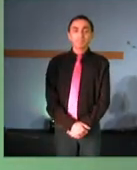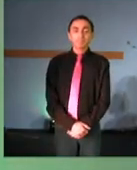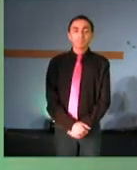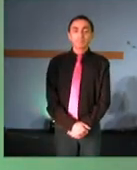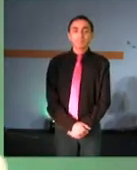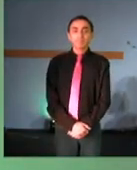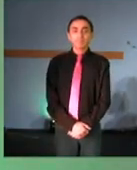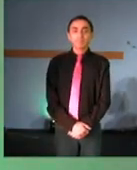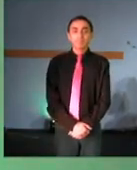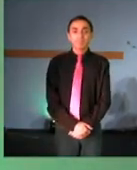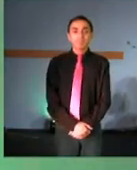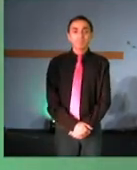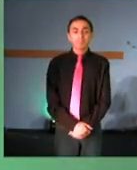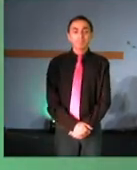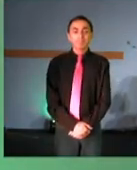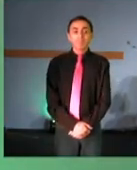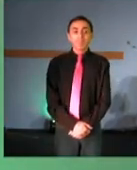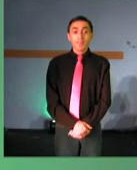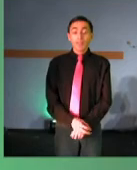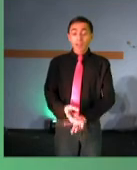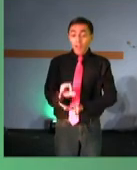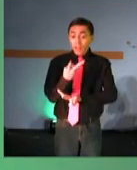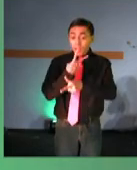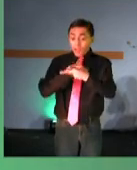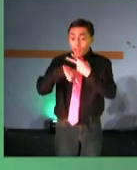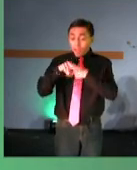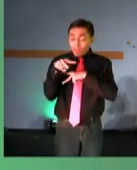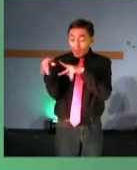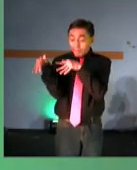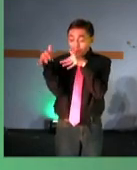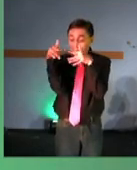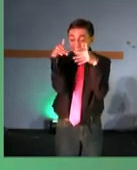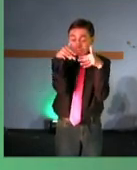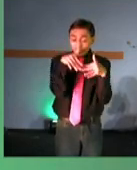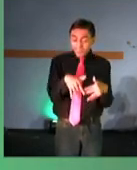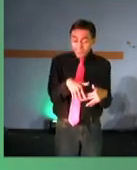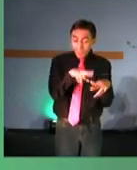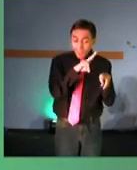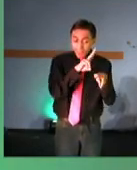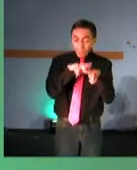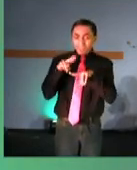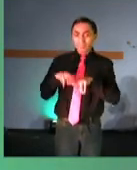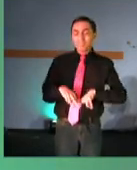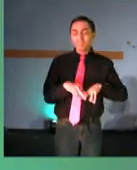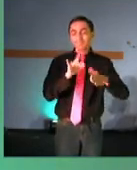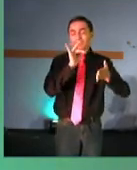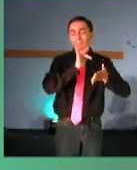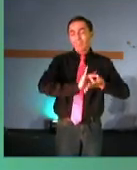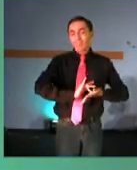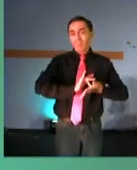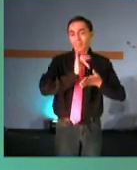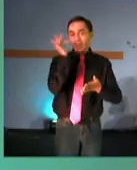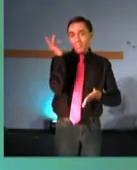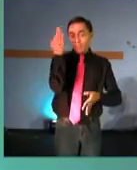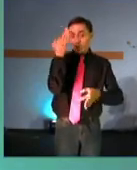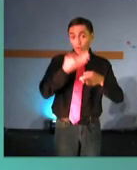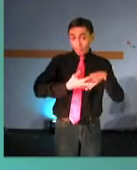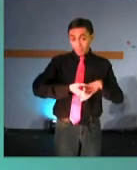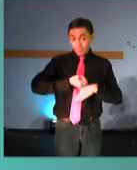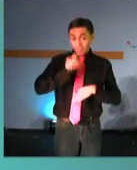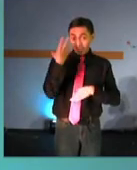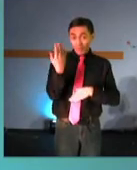Agradezco su presencia acá en este evento que me